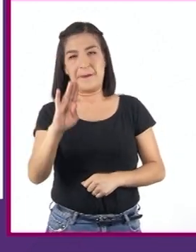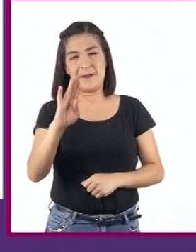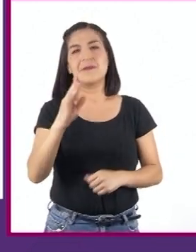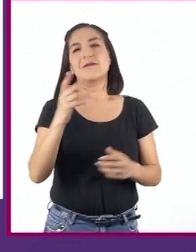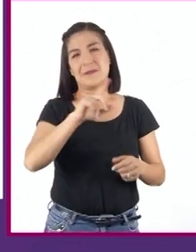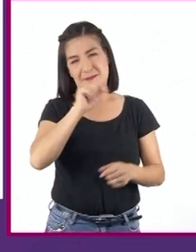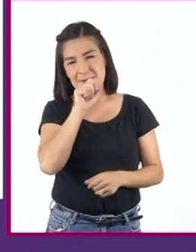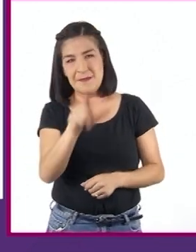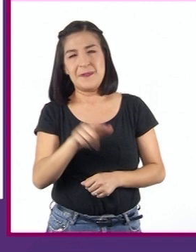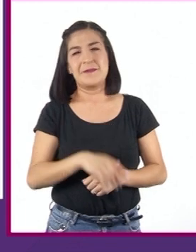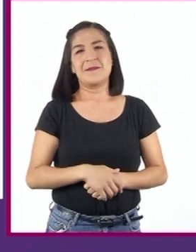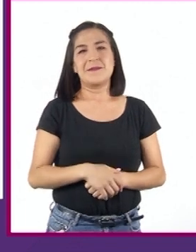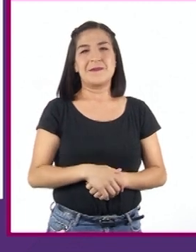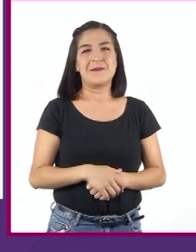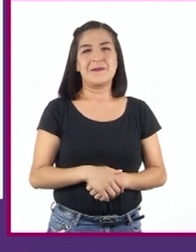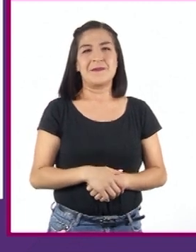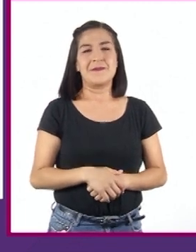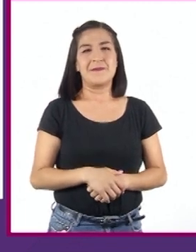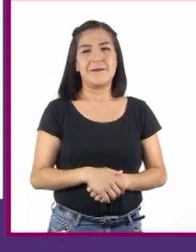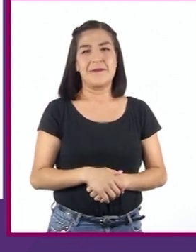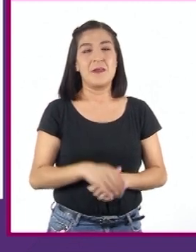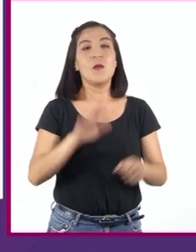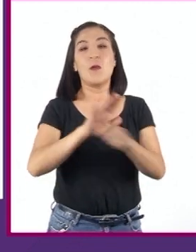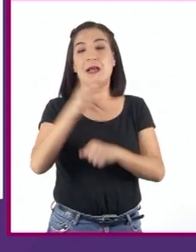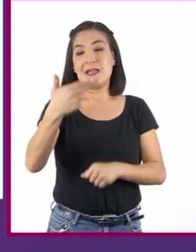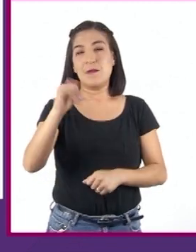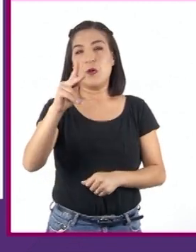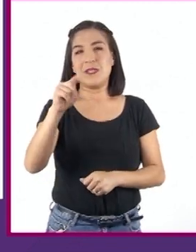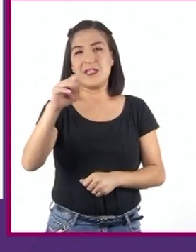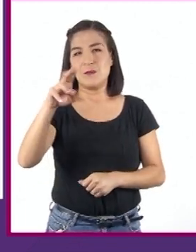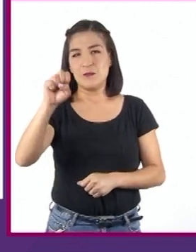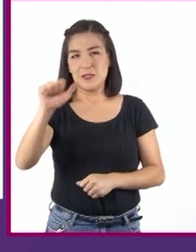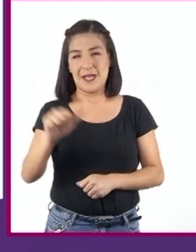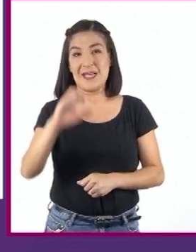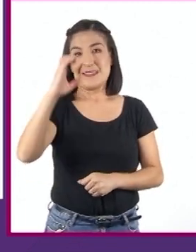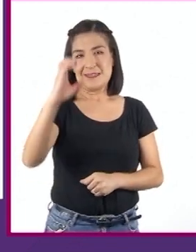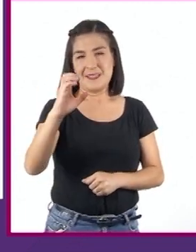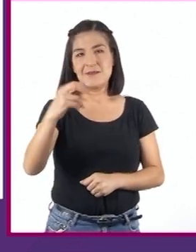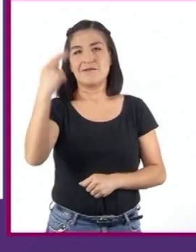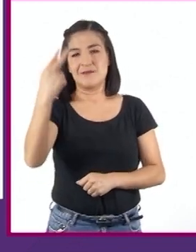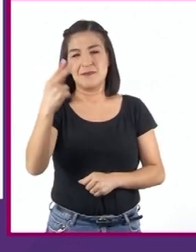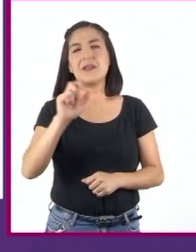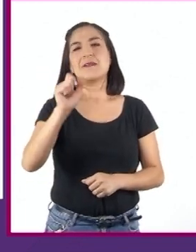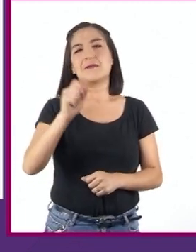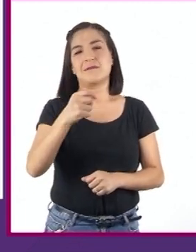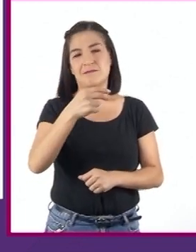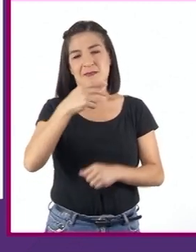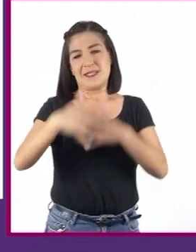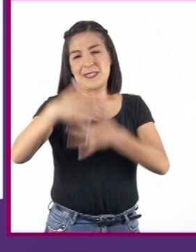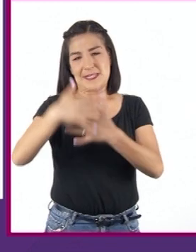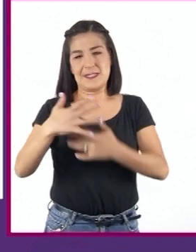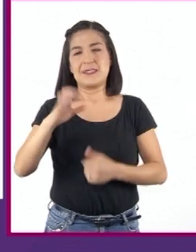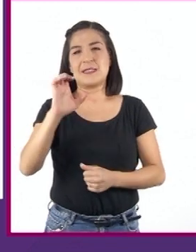respectivamente. La hipotenusa C mide 15 centímetros.